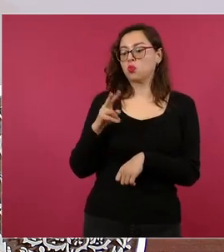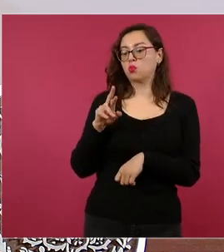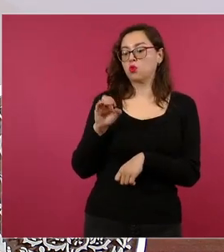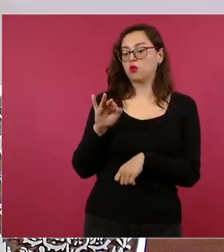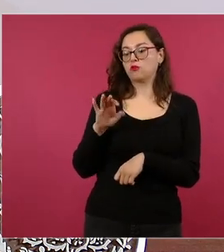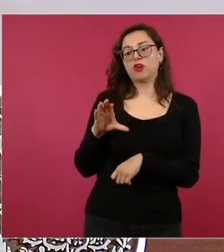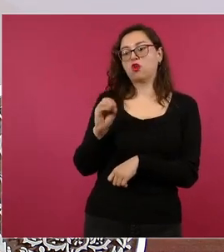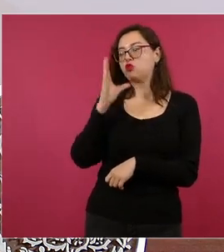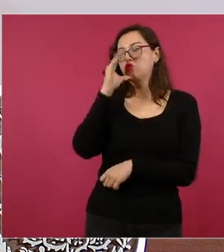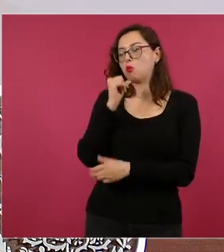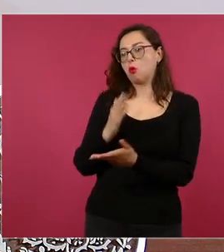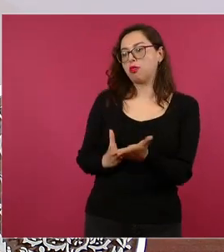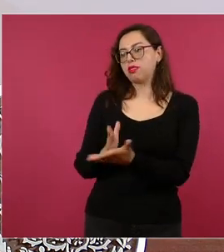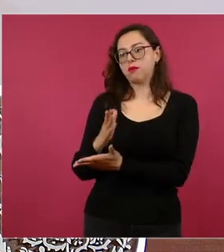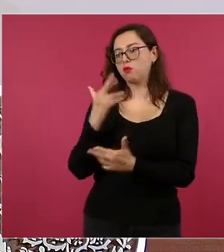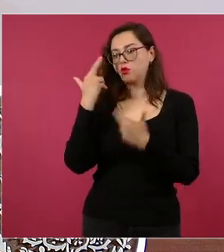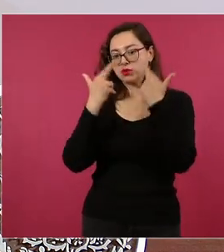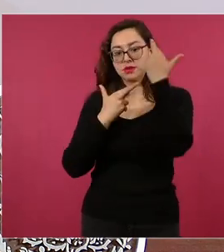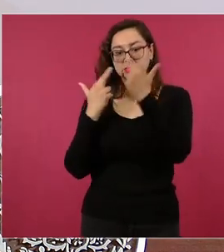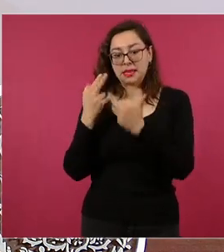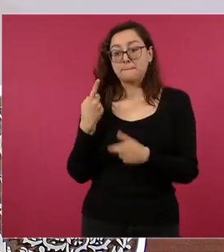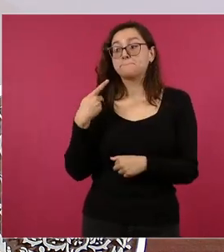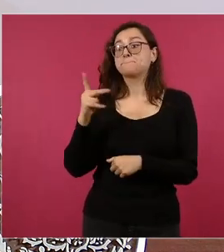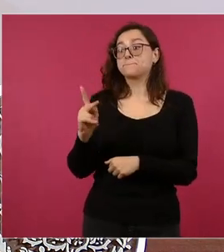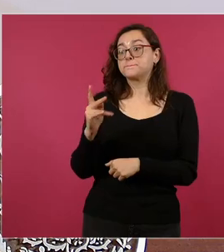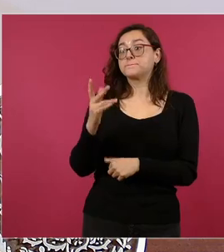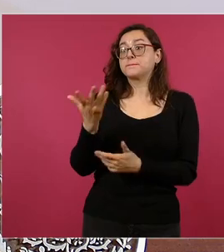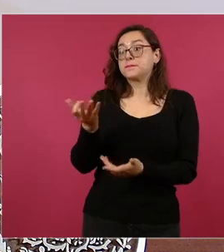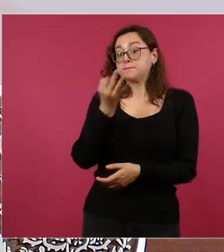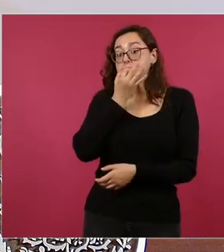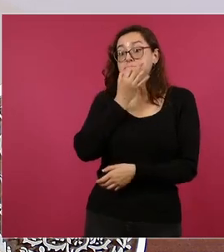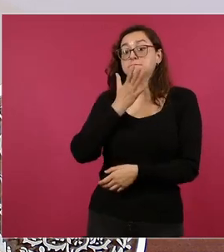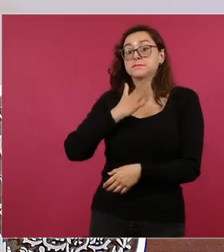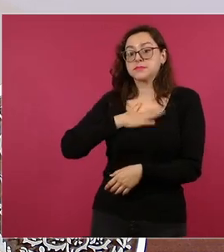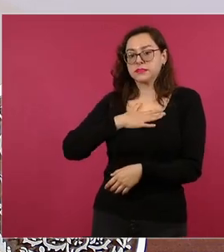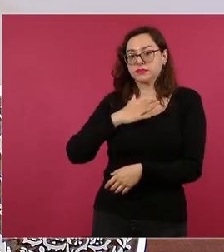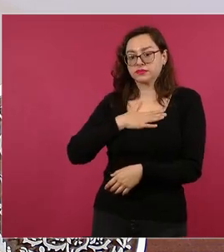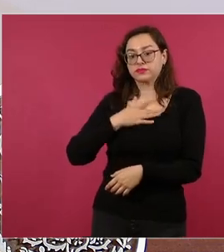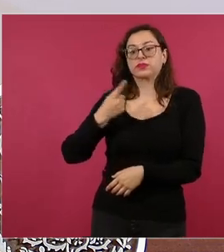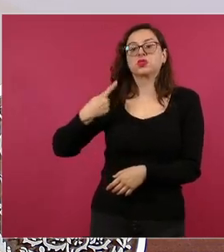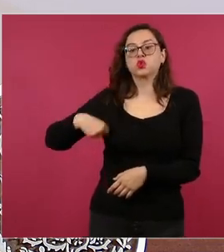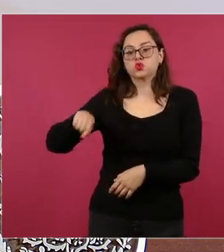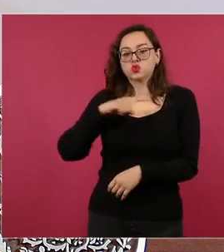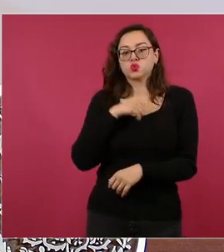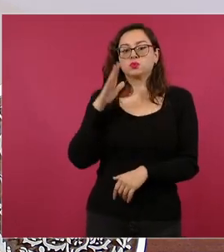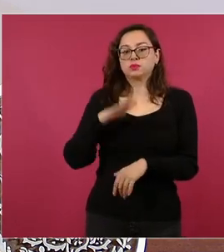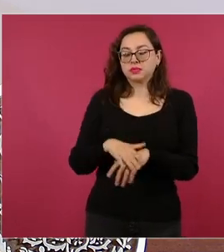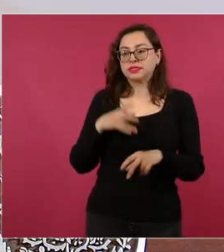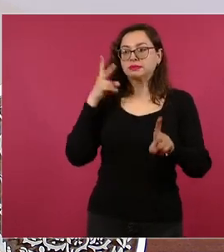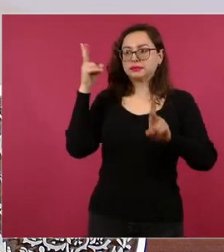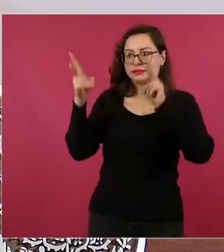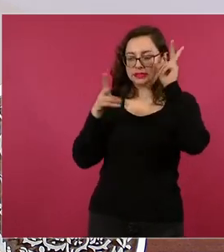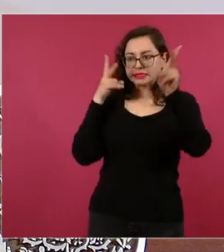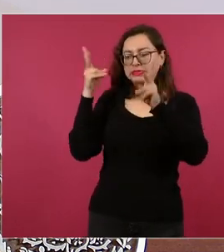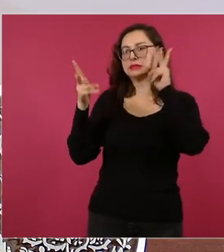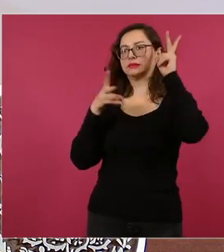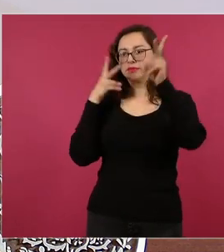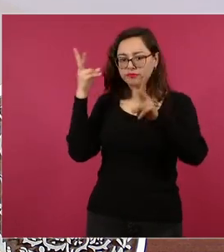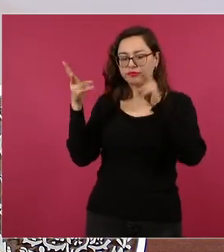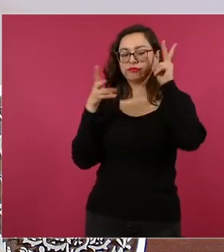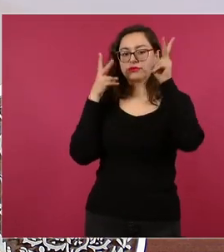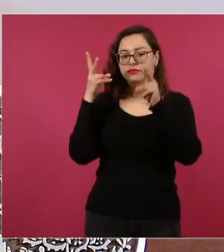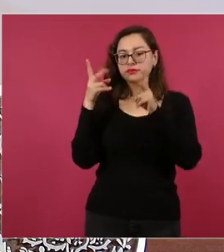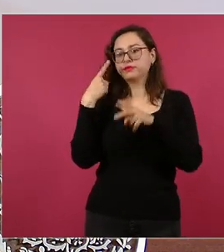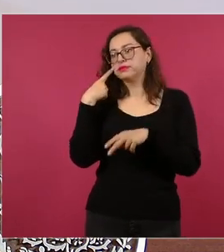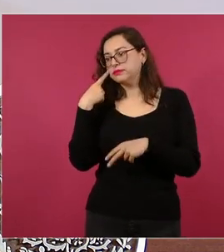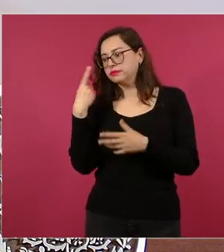de verificaciones. Sin embargo, a partir de esos reportes, nosotros hemos enfatizado las visitas para ser más precisos en eso, en